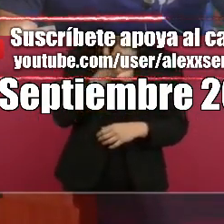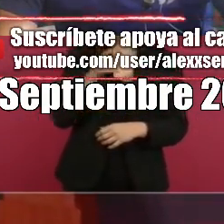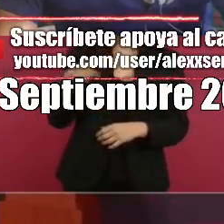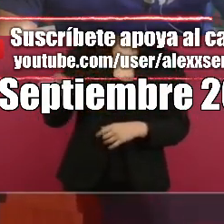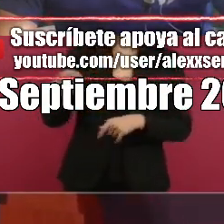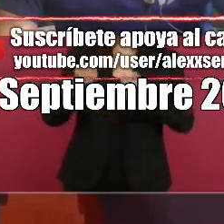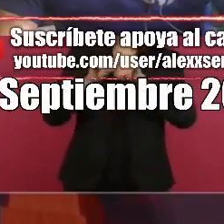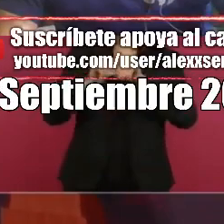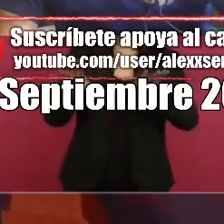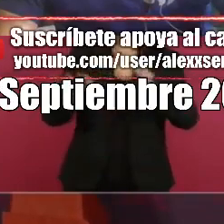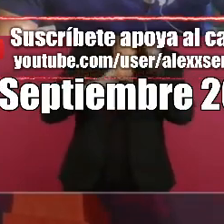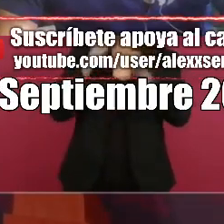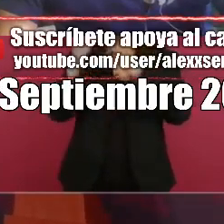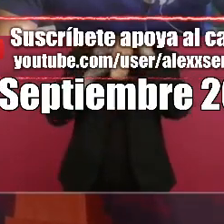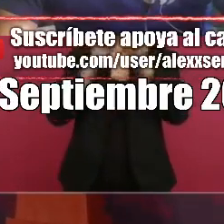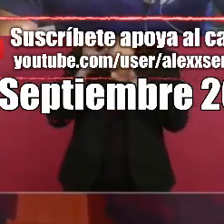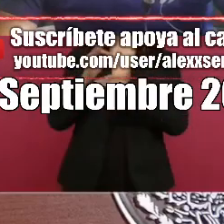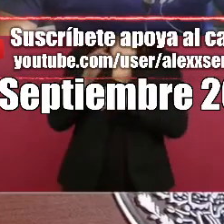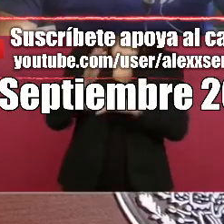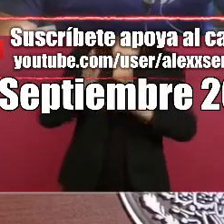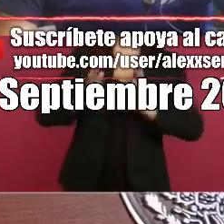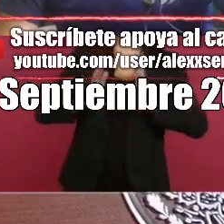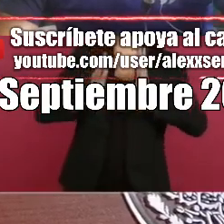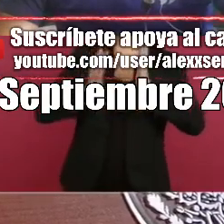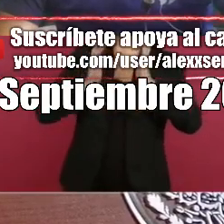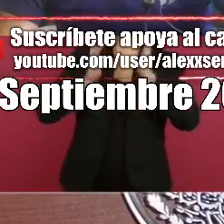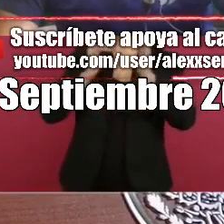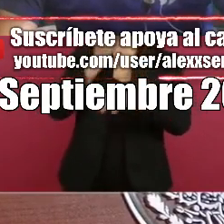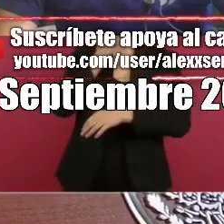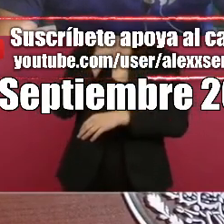despliegue del boletín